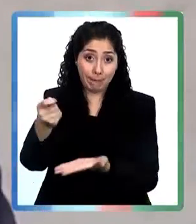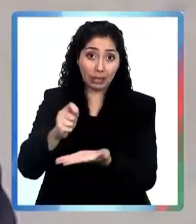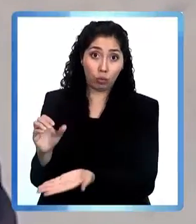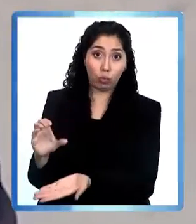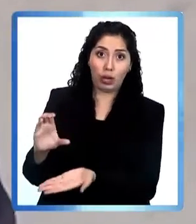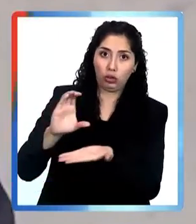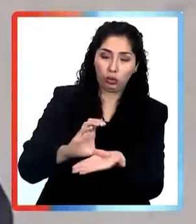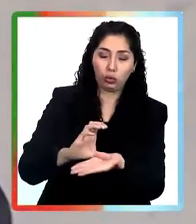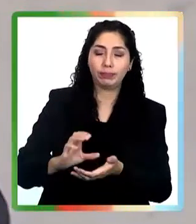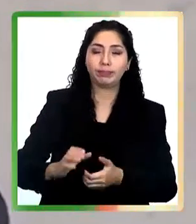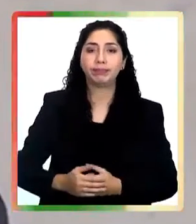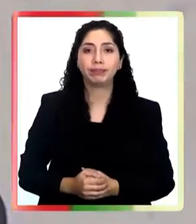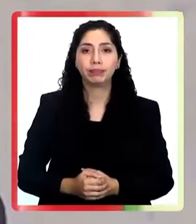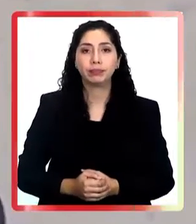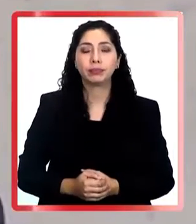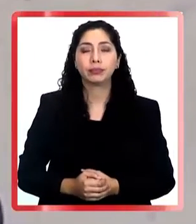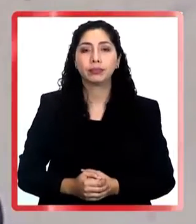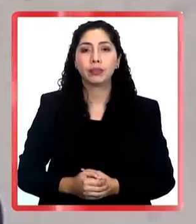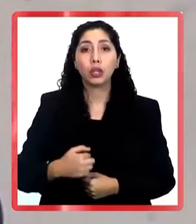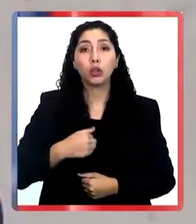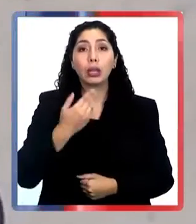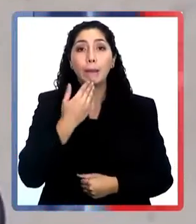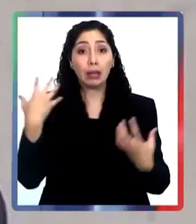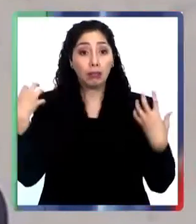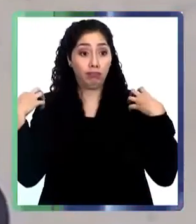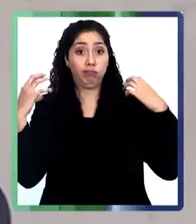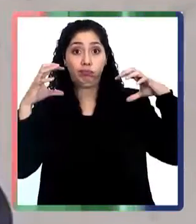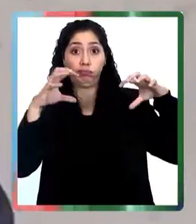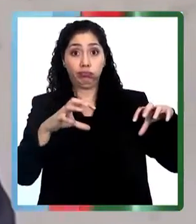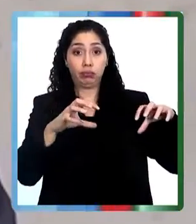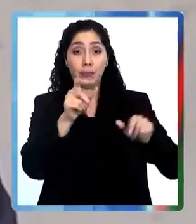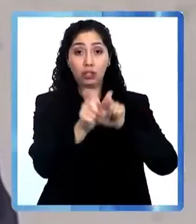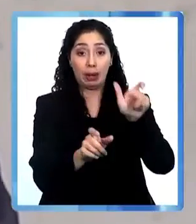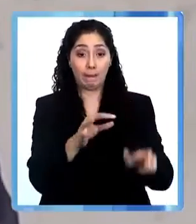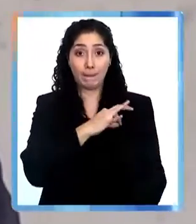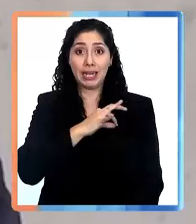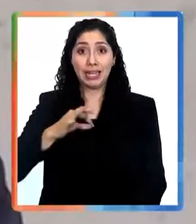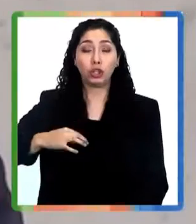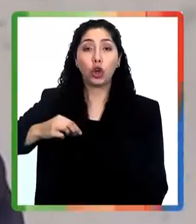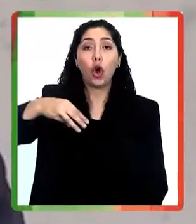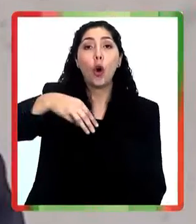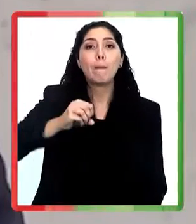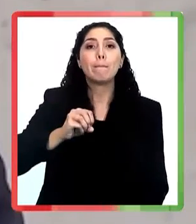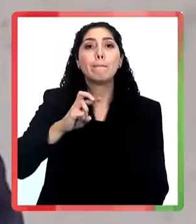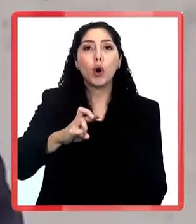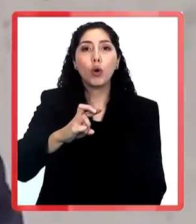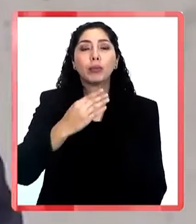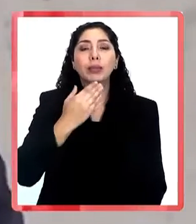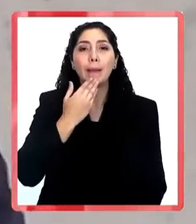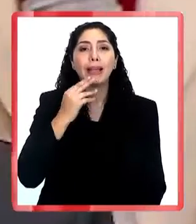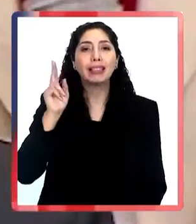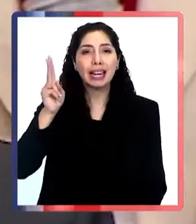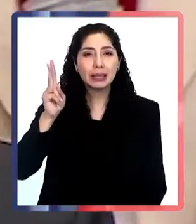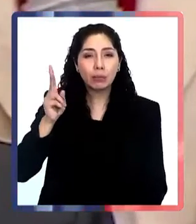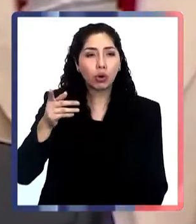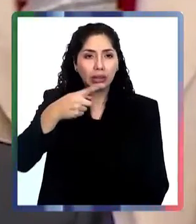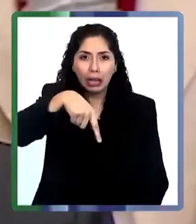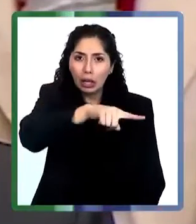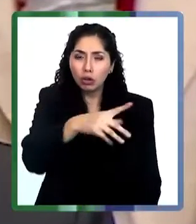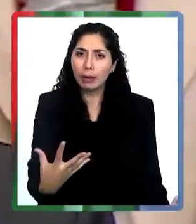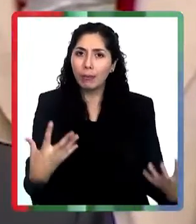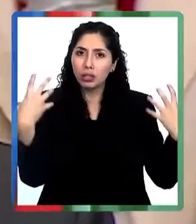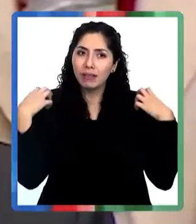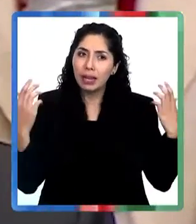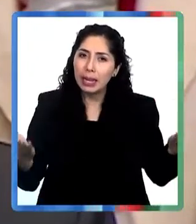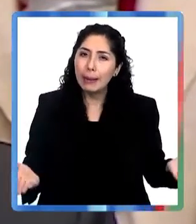me he encargado a los ministros de obras públicas y de transporte y telecomunicaciones impulsar